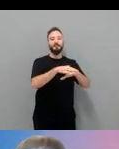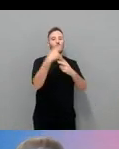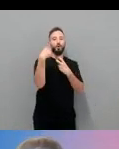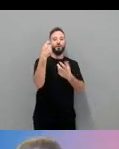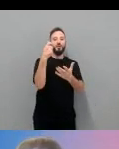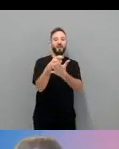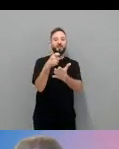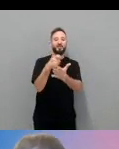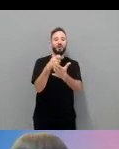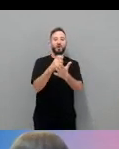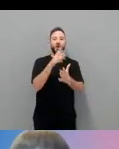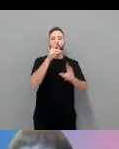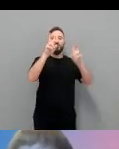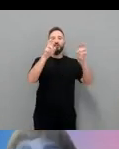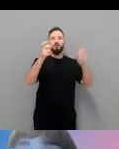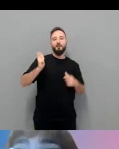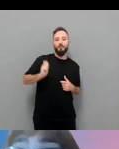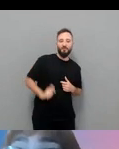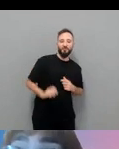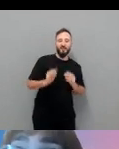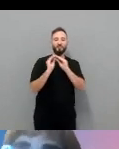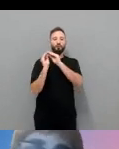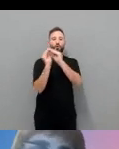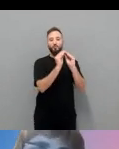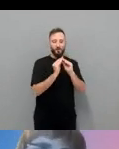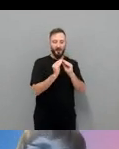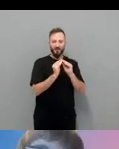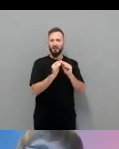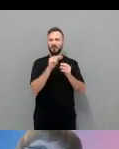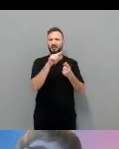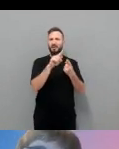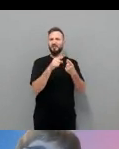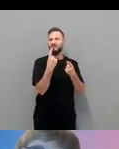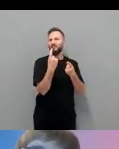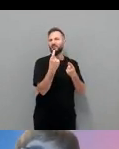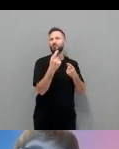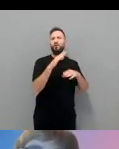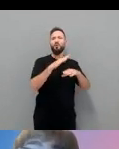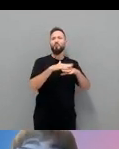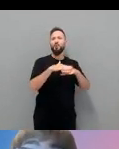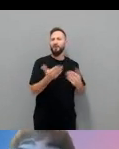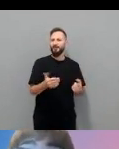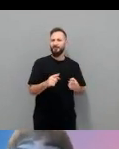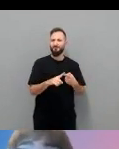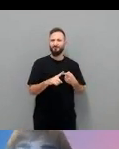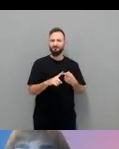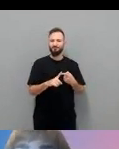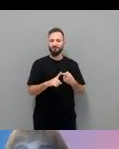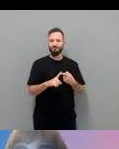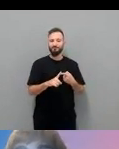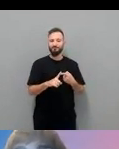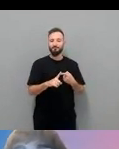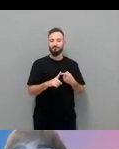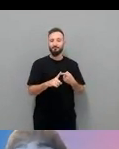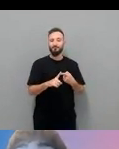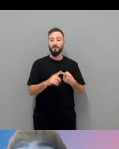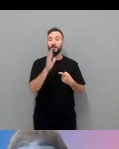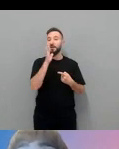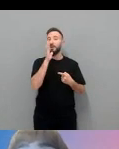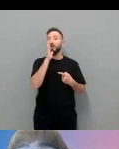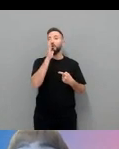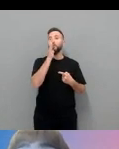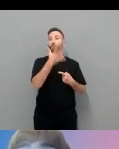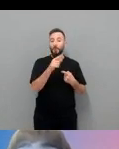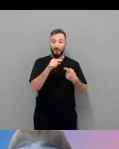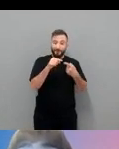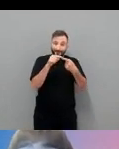por contingencias profesionales o comunes. ¿Por qué necesito esa documentación concreta? Básicamente porque es